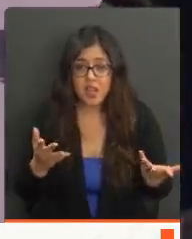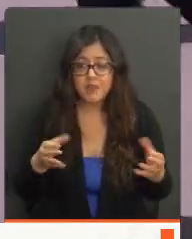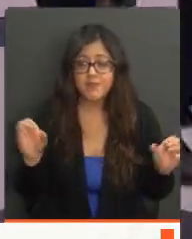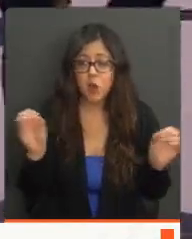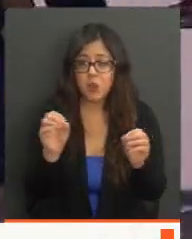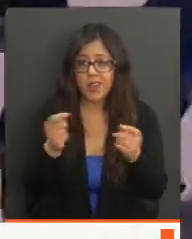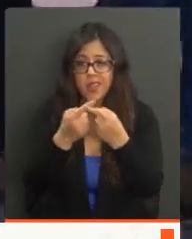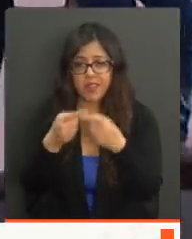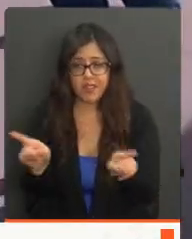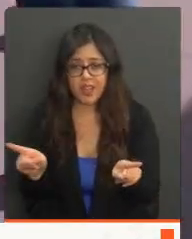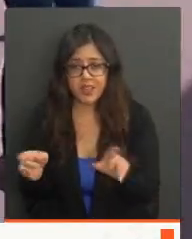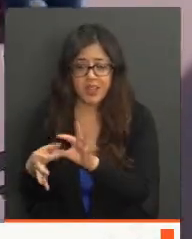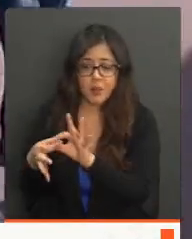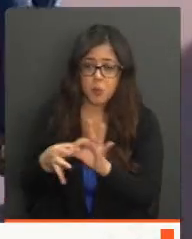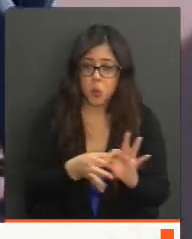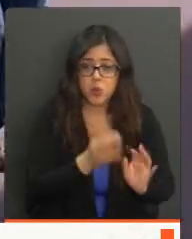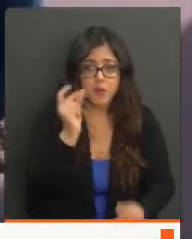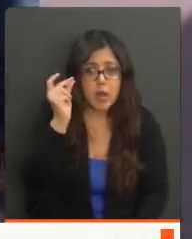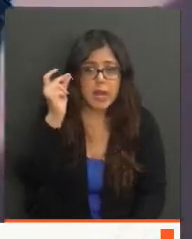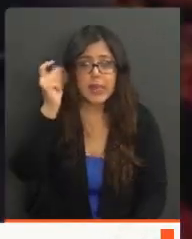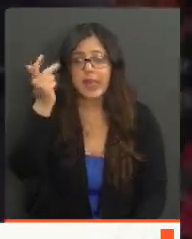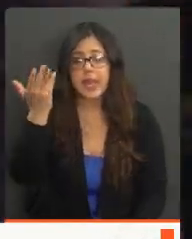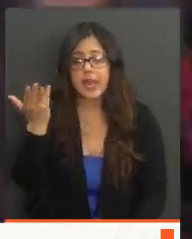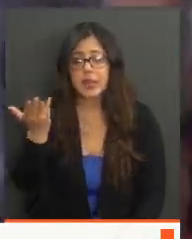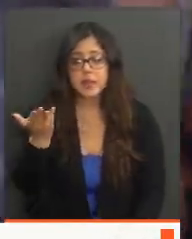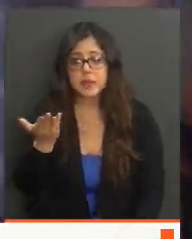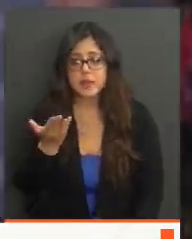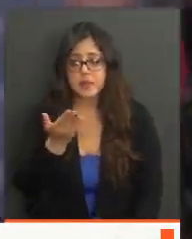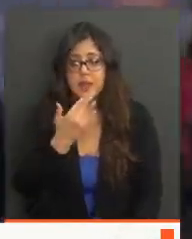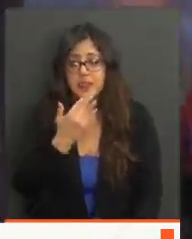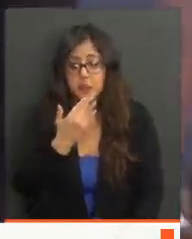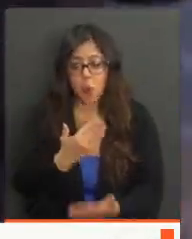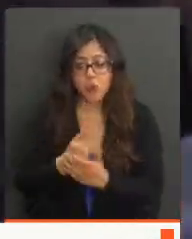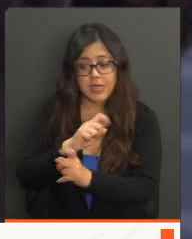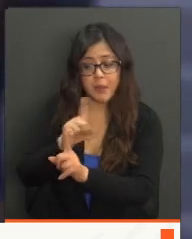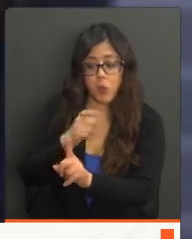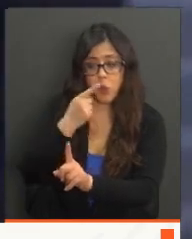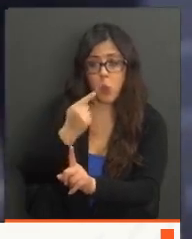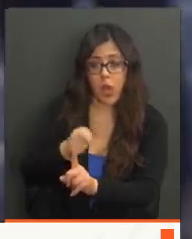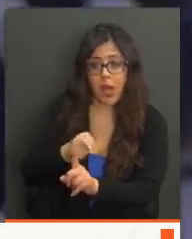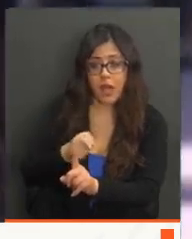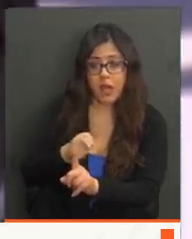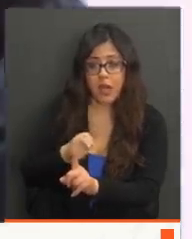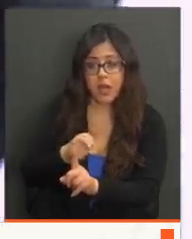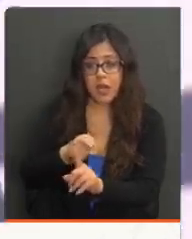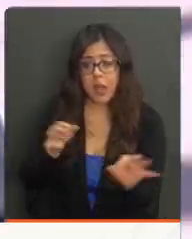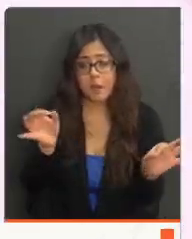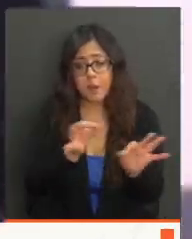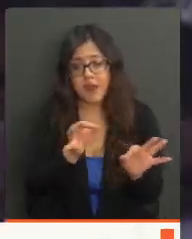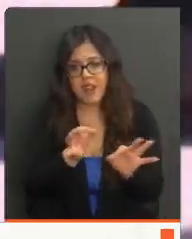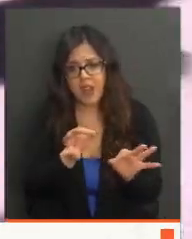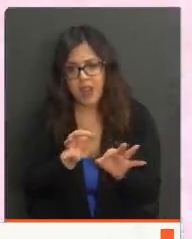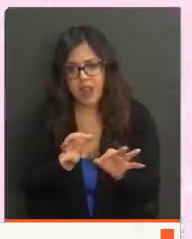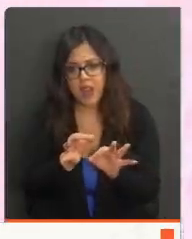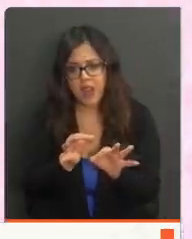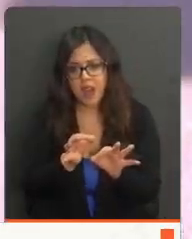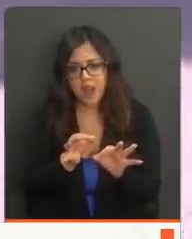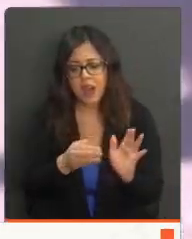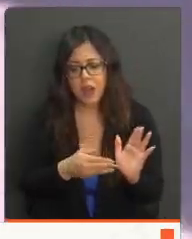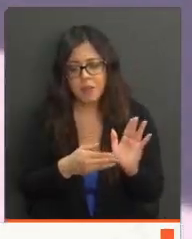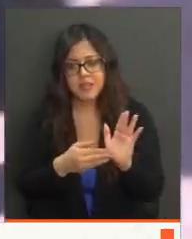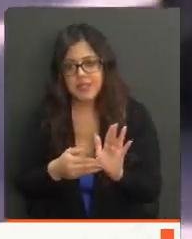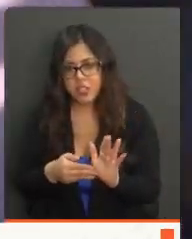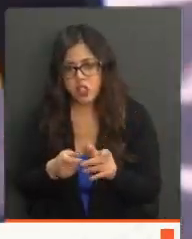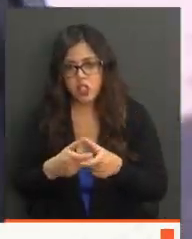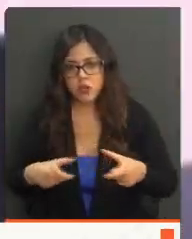críticas respecto de la idea, críticas que después, al consultarle a él, él matizó sus dichos, salió a matizar la presentación que hizo ante la